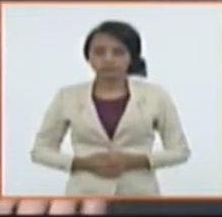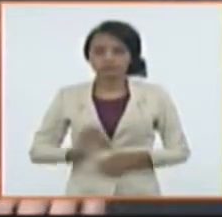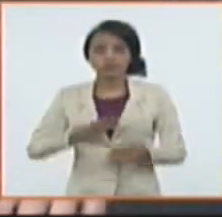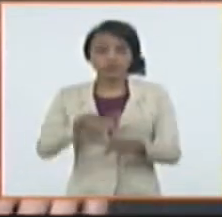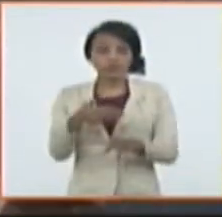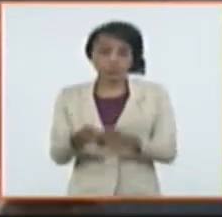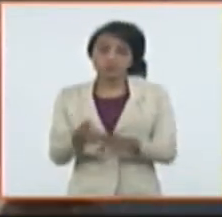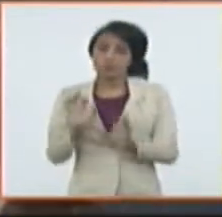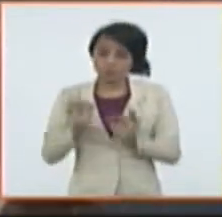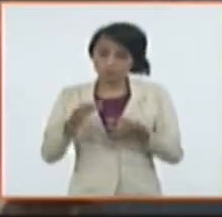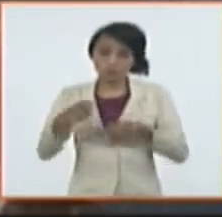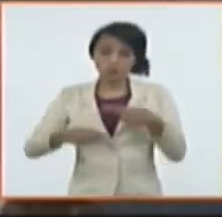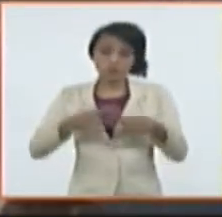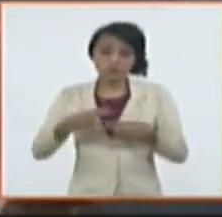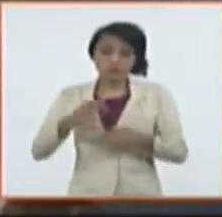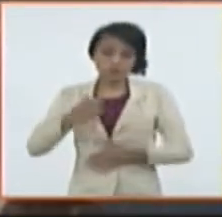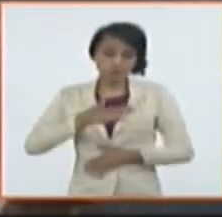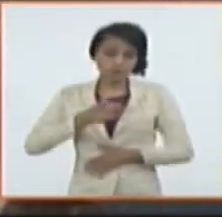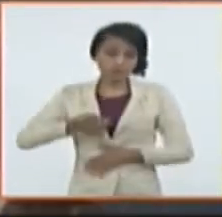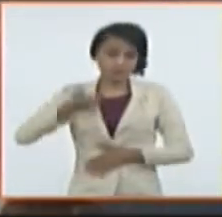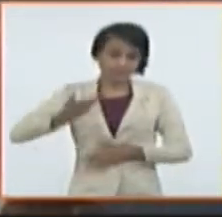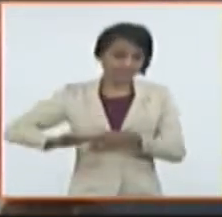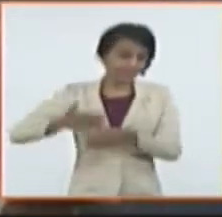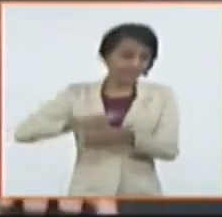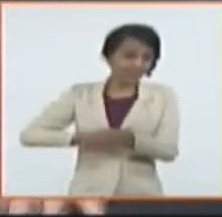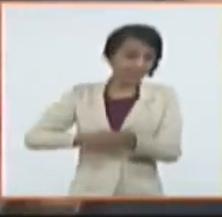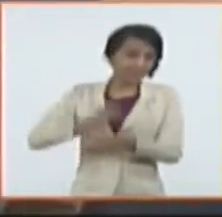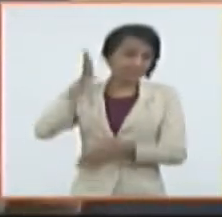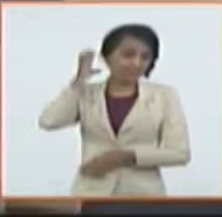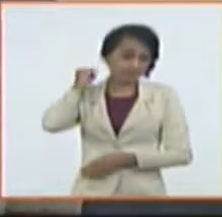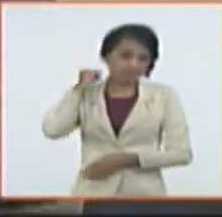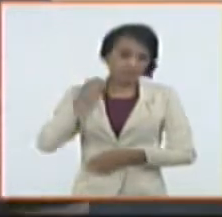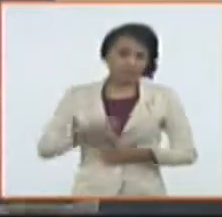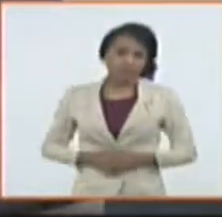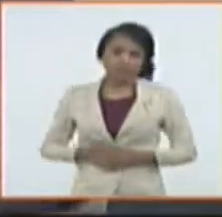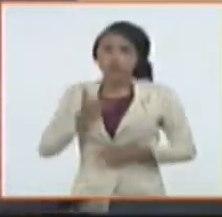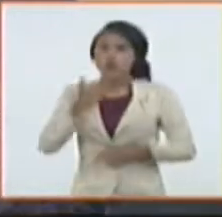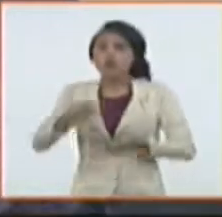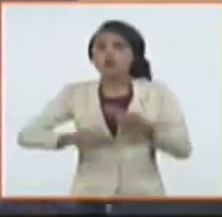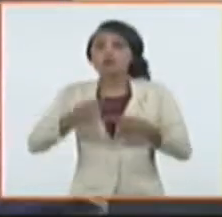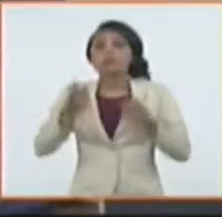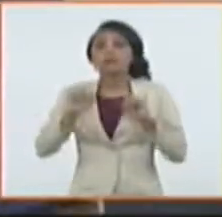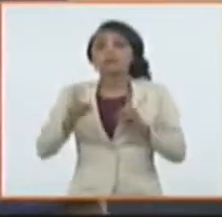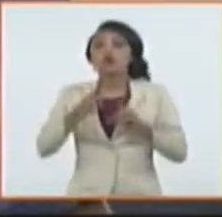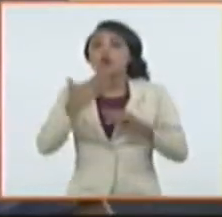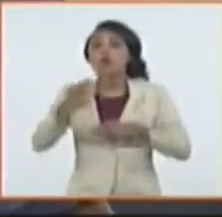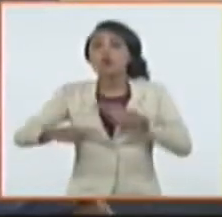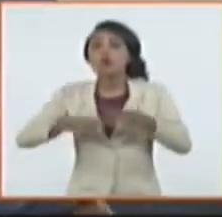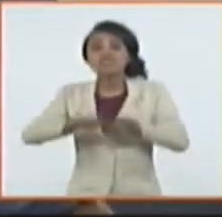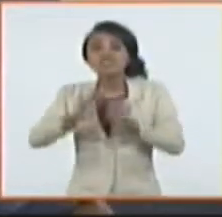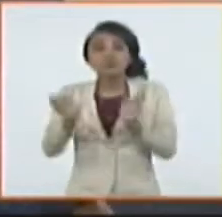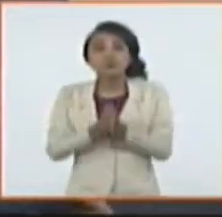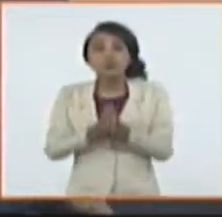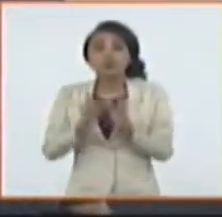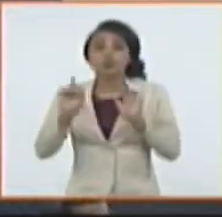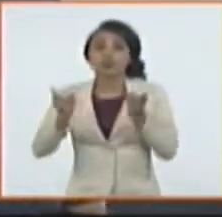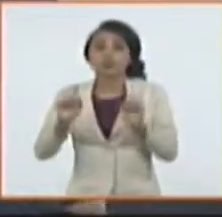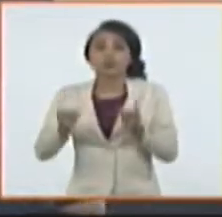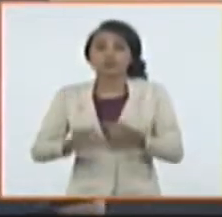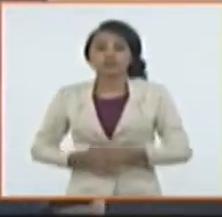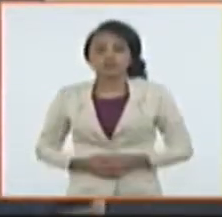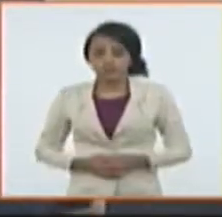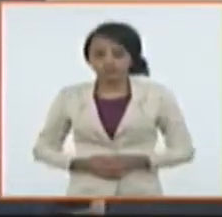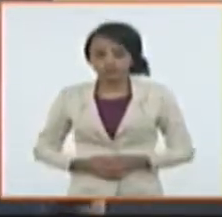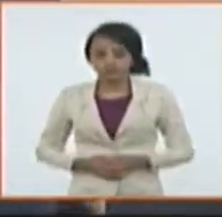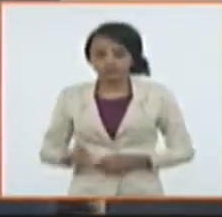éxito. Eso es lo que nos han enseñado los líderes de la revolución, cómo hacer política, cómo hacerlo todo desde la política. Eso es lo que distingue a